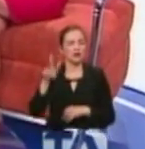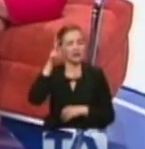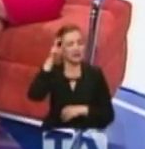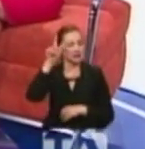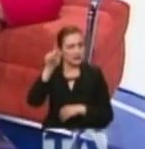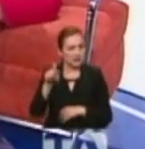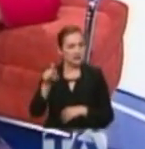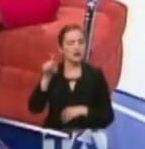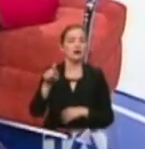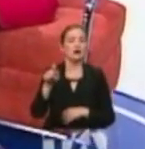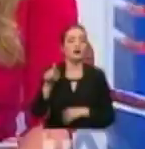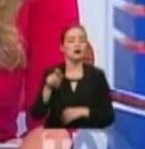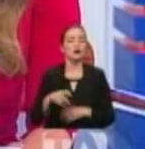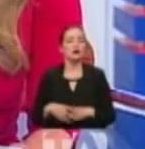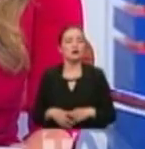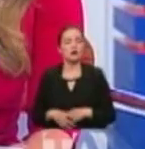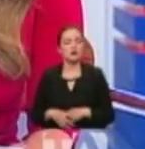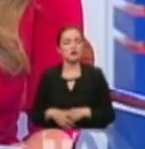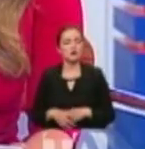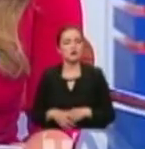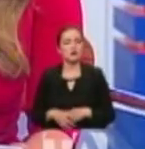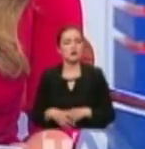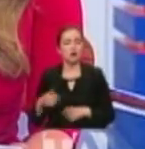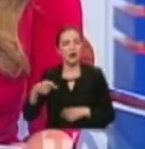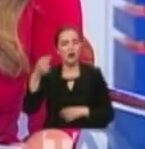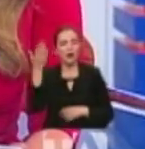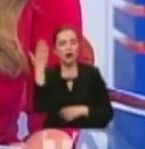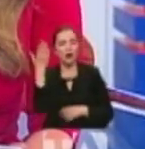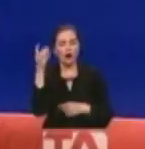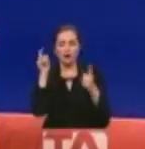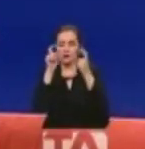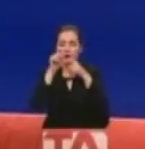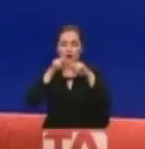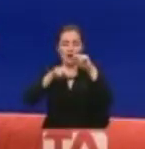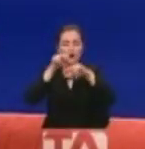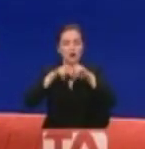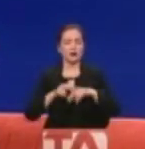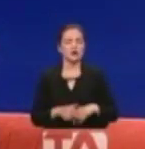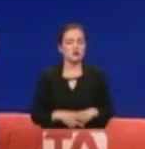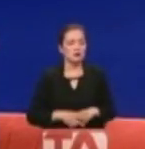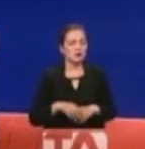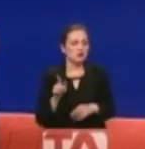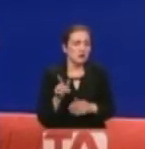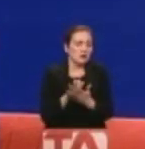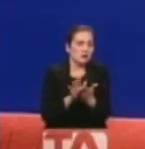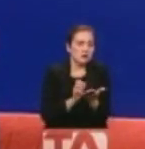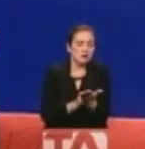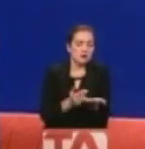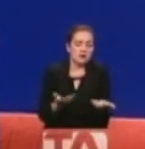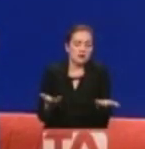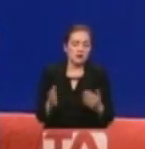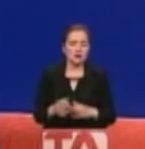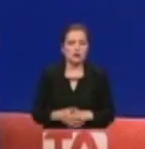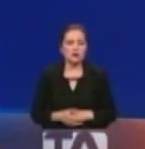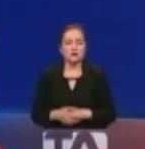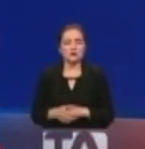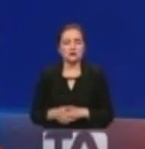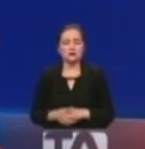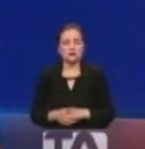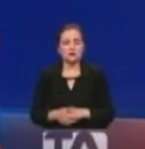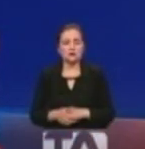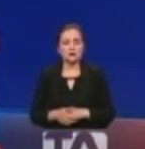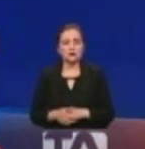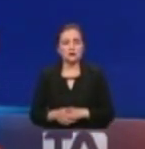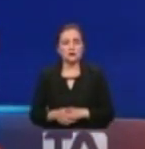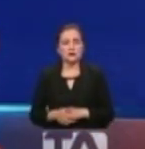o prudente que lo tome el próximo alcalde? Bueno, ese es un proyecto que intentó a través